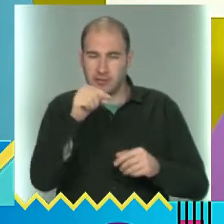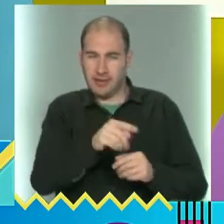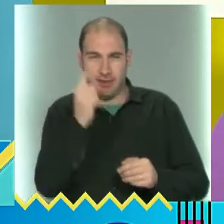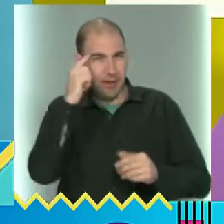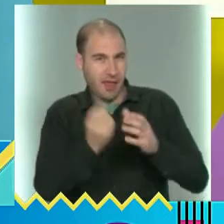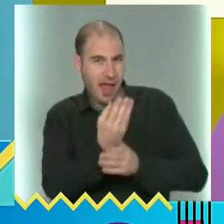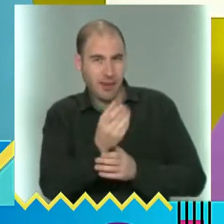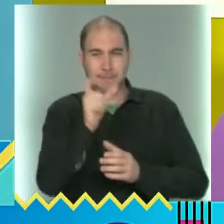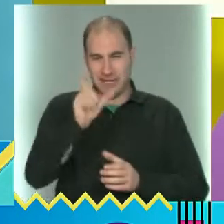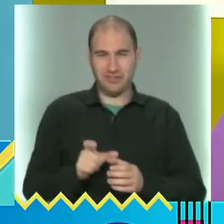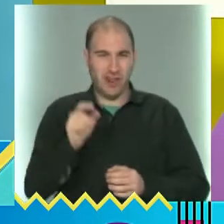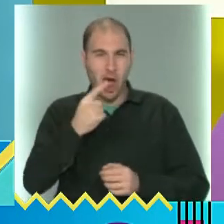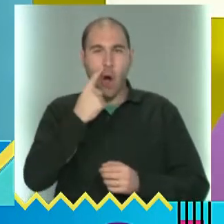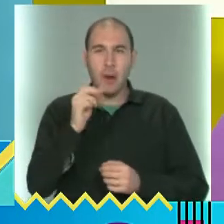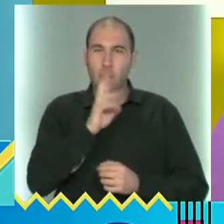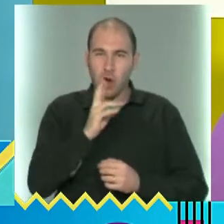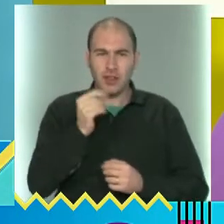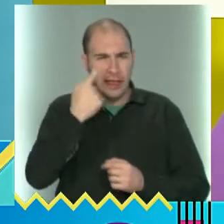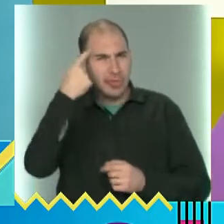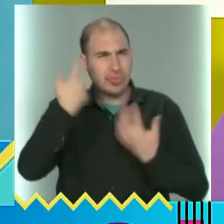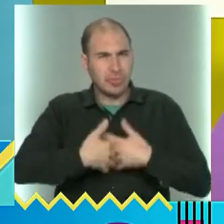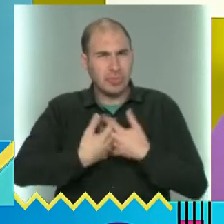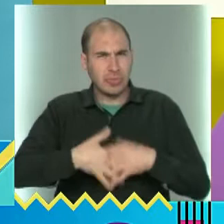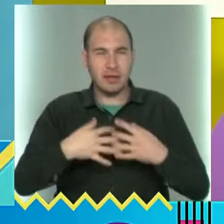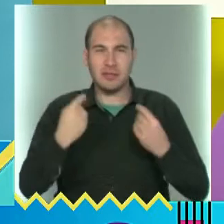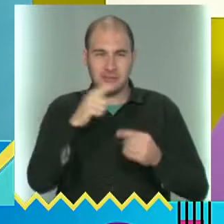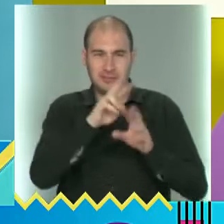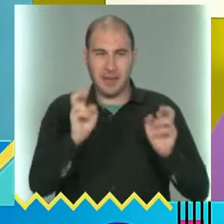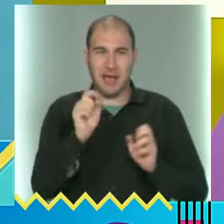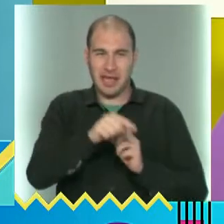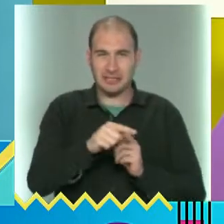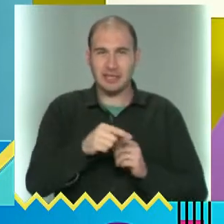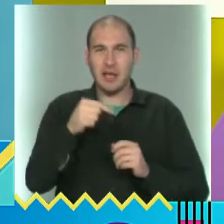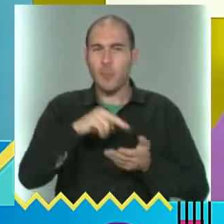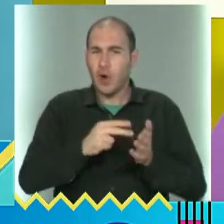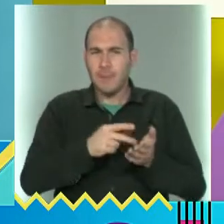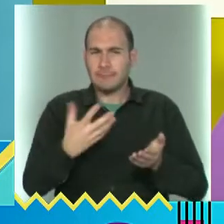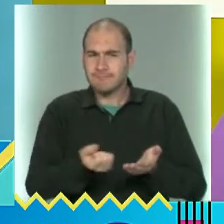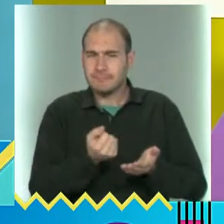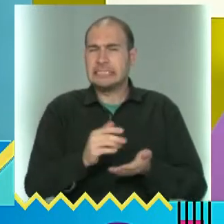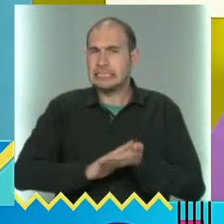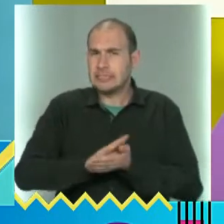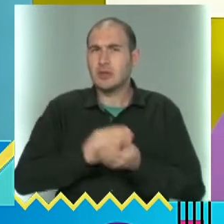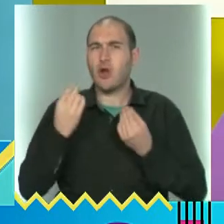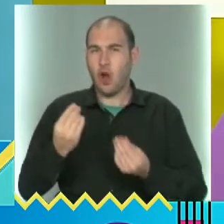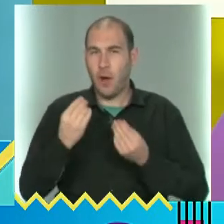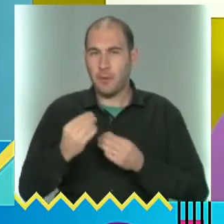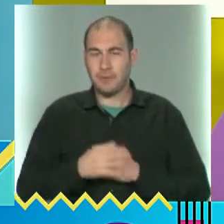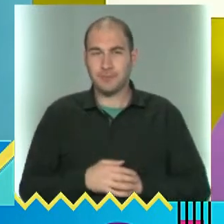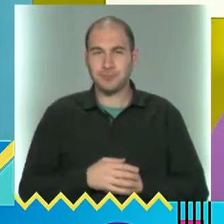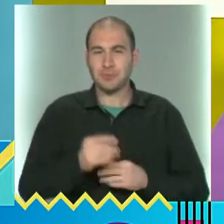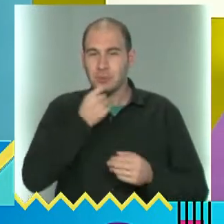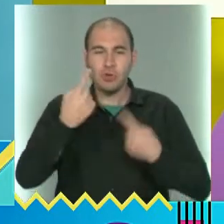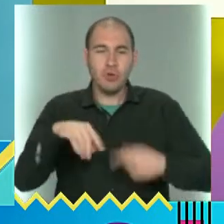invención, hay personas, hombres y mujeres que están pensando acerca de eso. ¿Sí? Encuentran una problemática y buscan solucionarla de alguna manera con